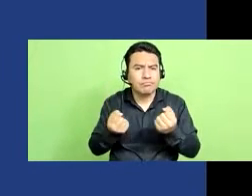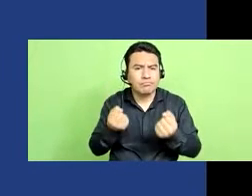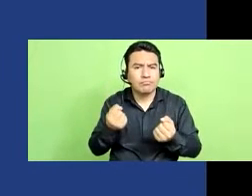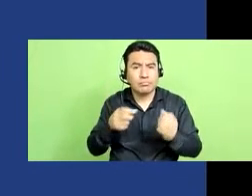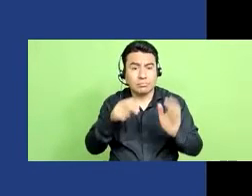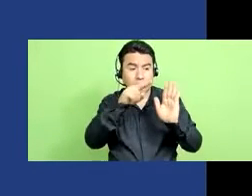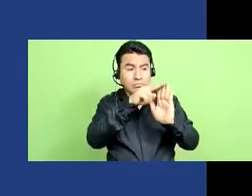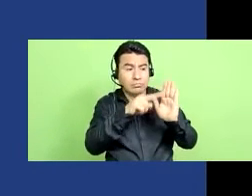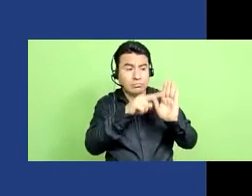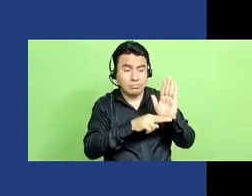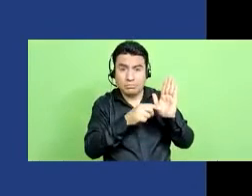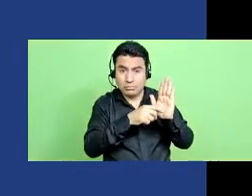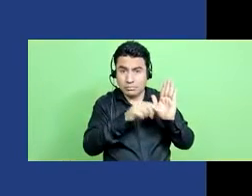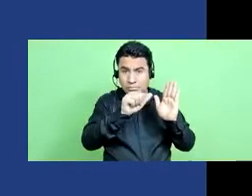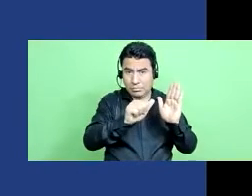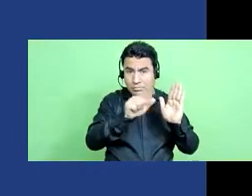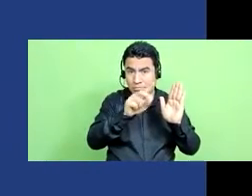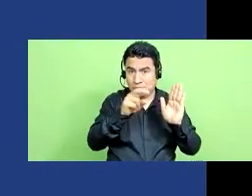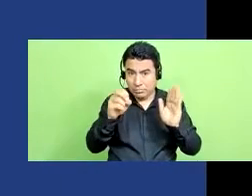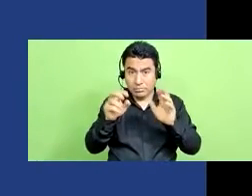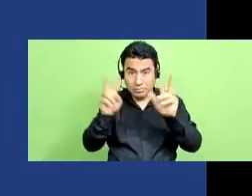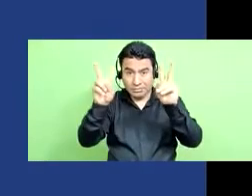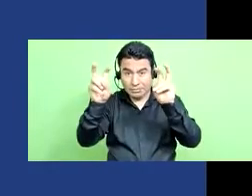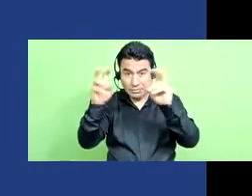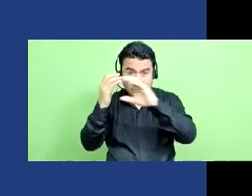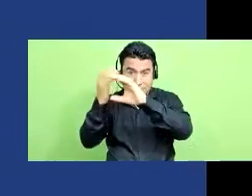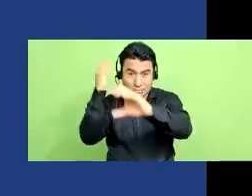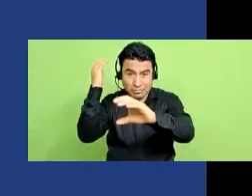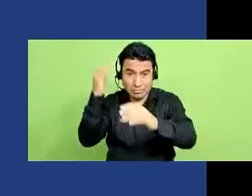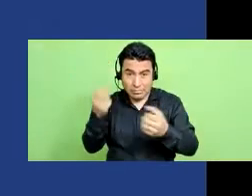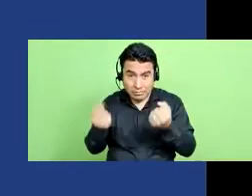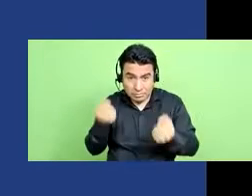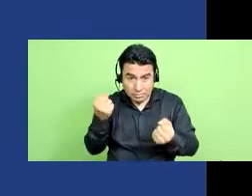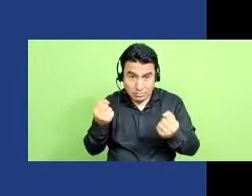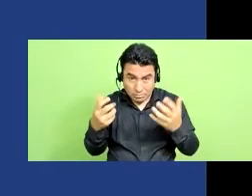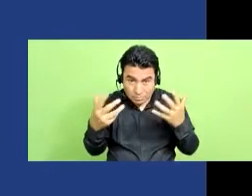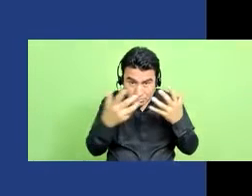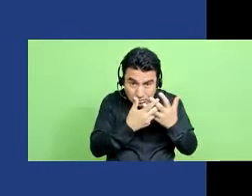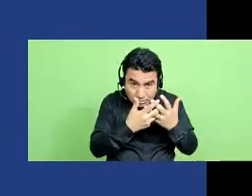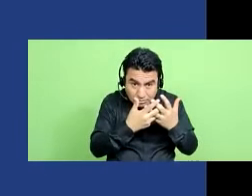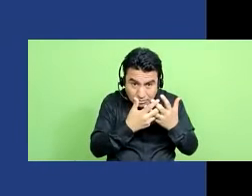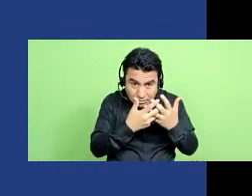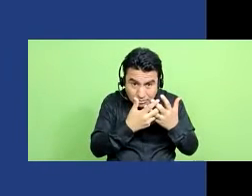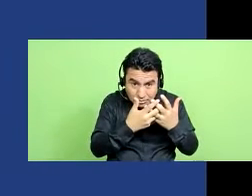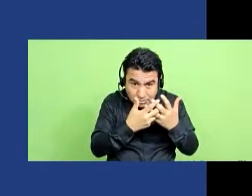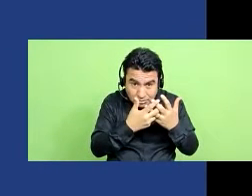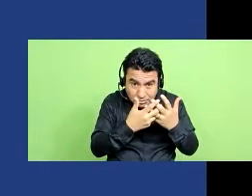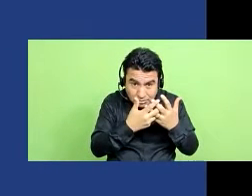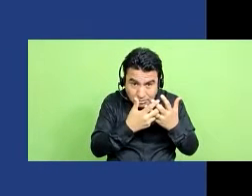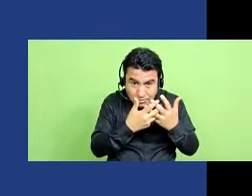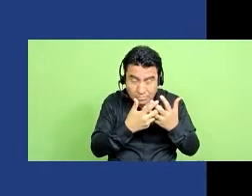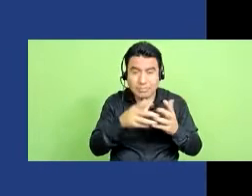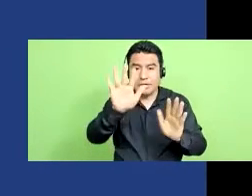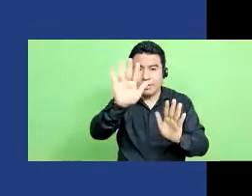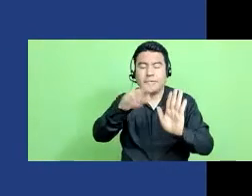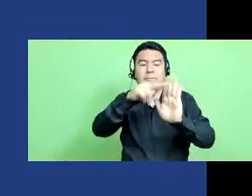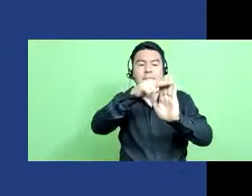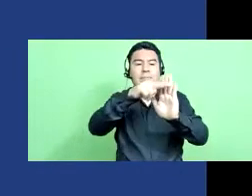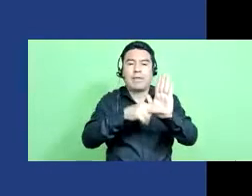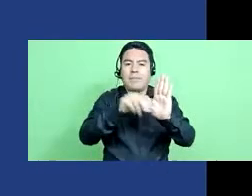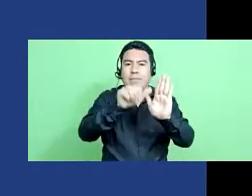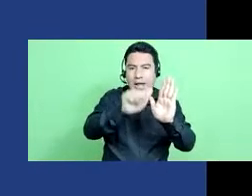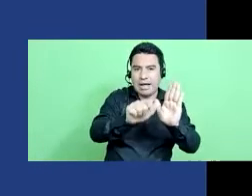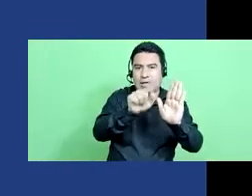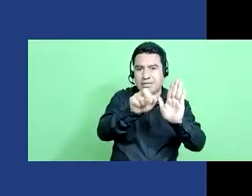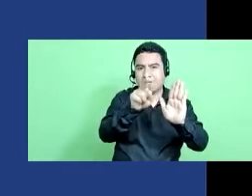técnica 120 el tema de transporte favor dedica ya esta norma a 120 como lo hizo en el título y